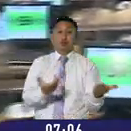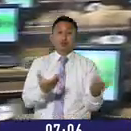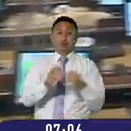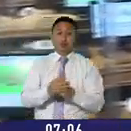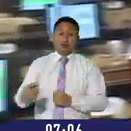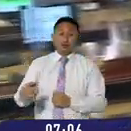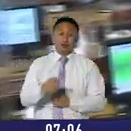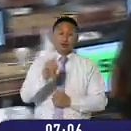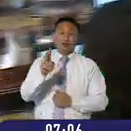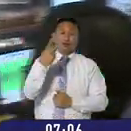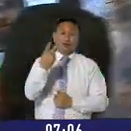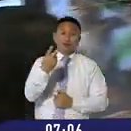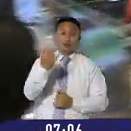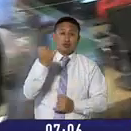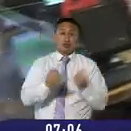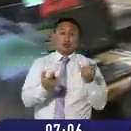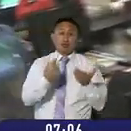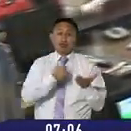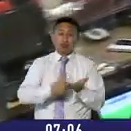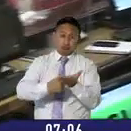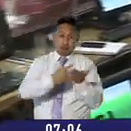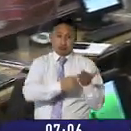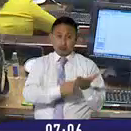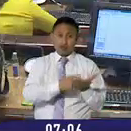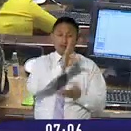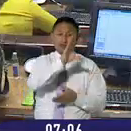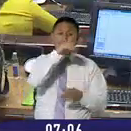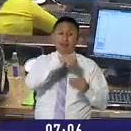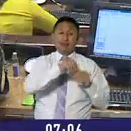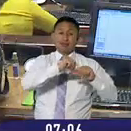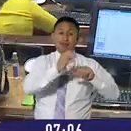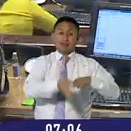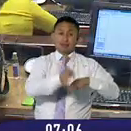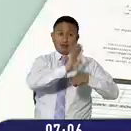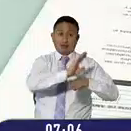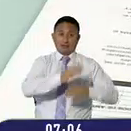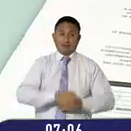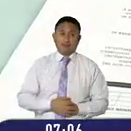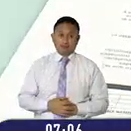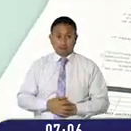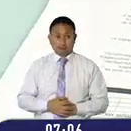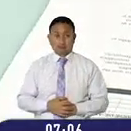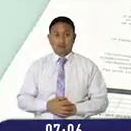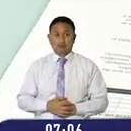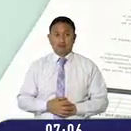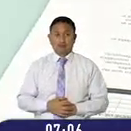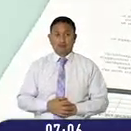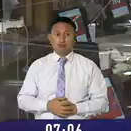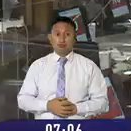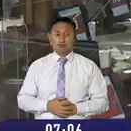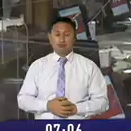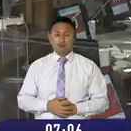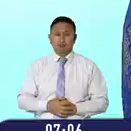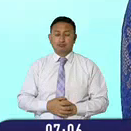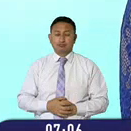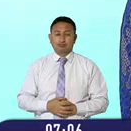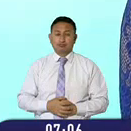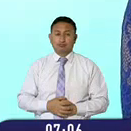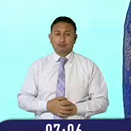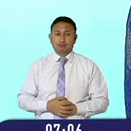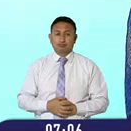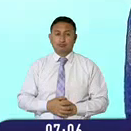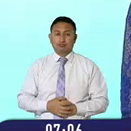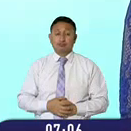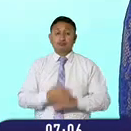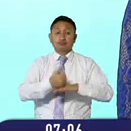segundo y último debate en el Pleno de la Asamblea Nacional, informó Valeria Navarro. La Corte